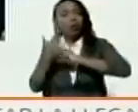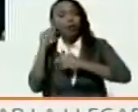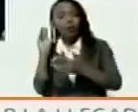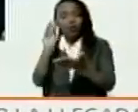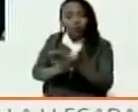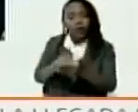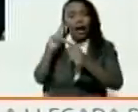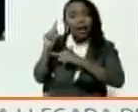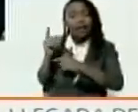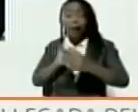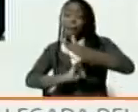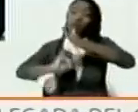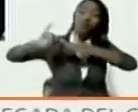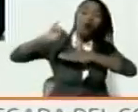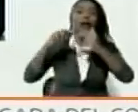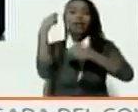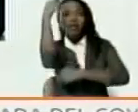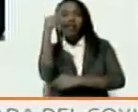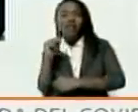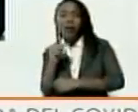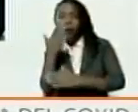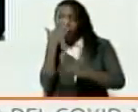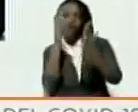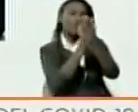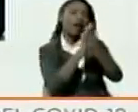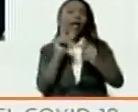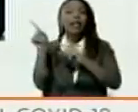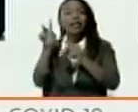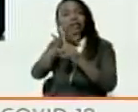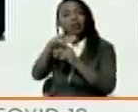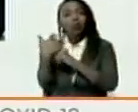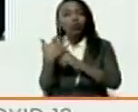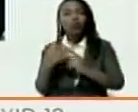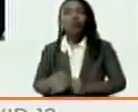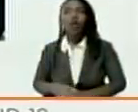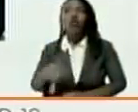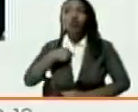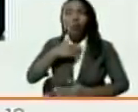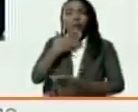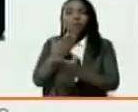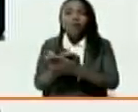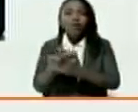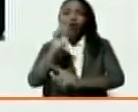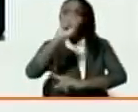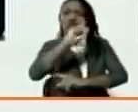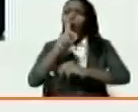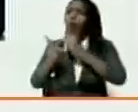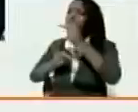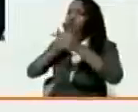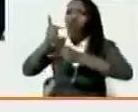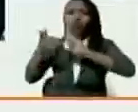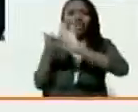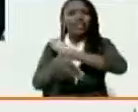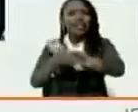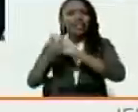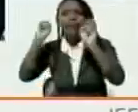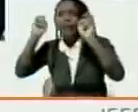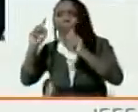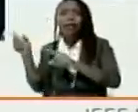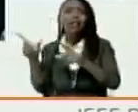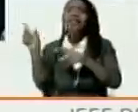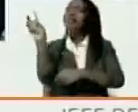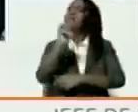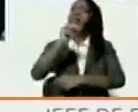puesta al mayor nivel para enfrentar esta situación. Yo pido que no se politice desde ningún